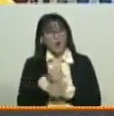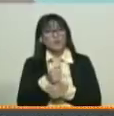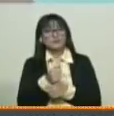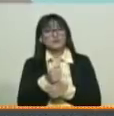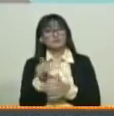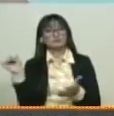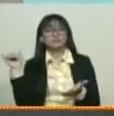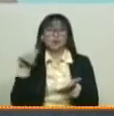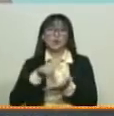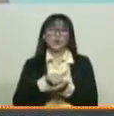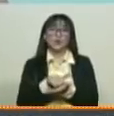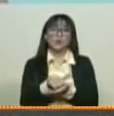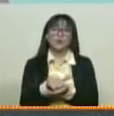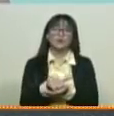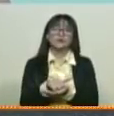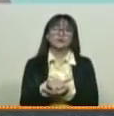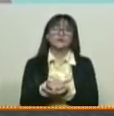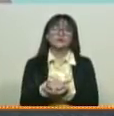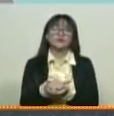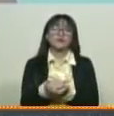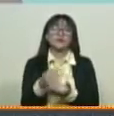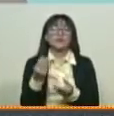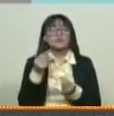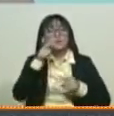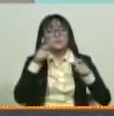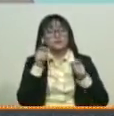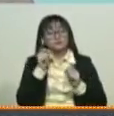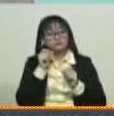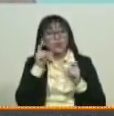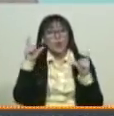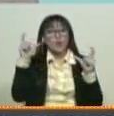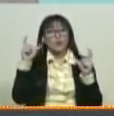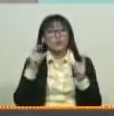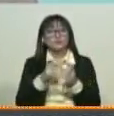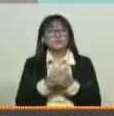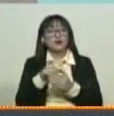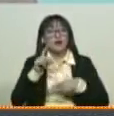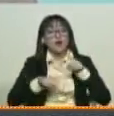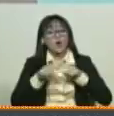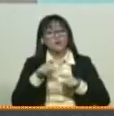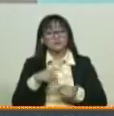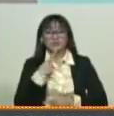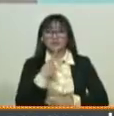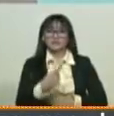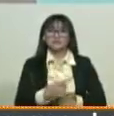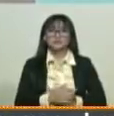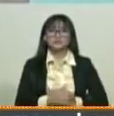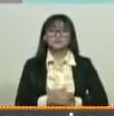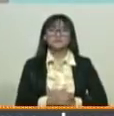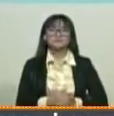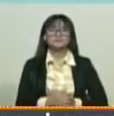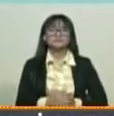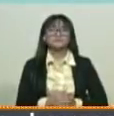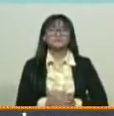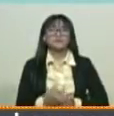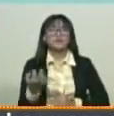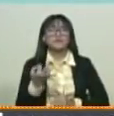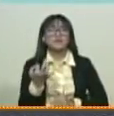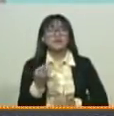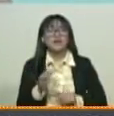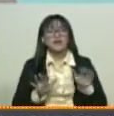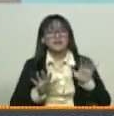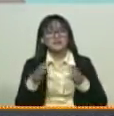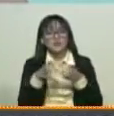medios que vamos a continuar es que mucha gente se asombraba de las cosas que le decíamos. ¿Pero es verdad que hay 15